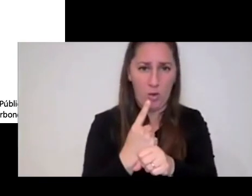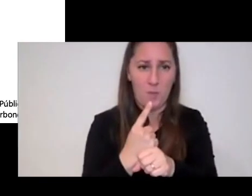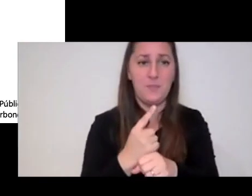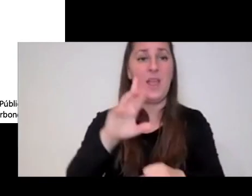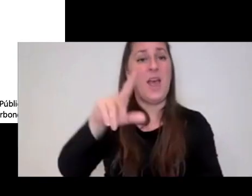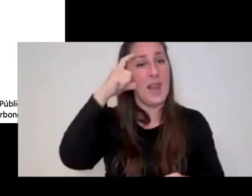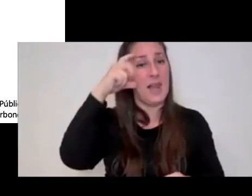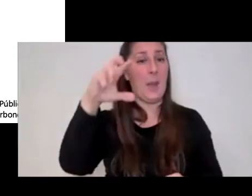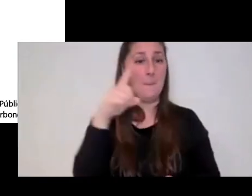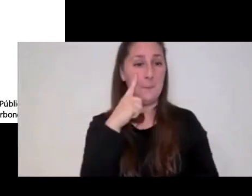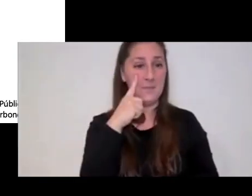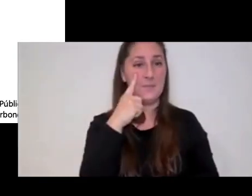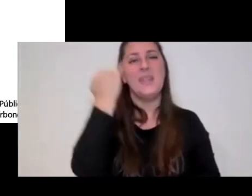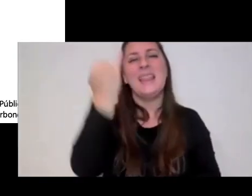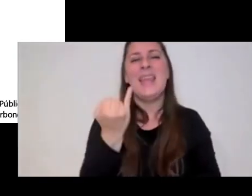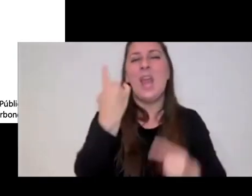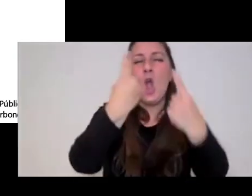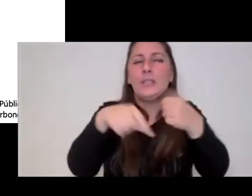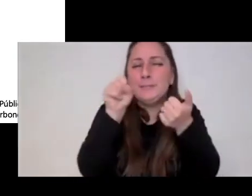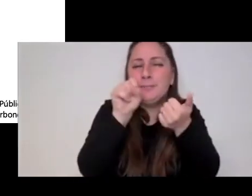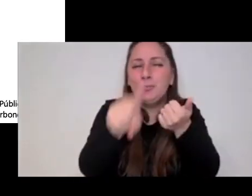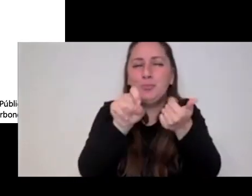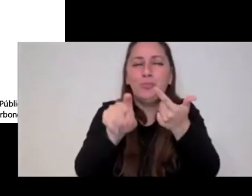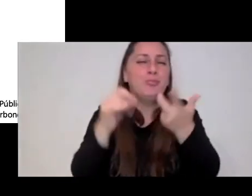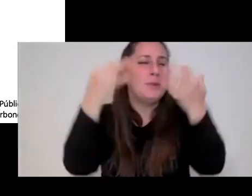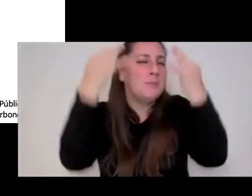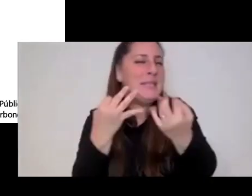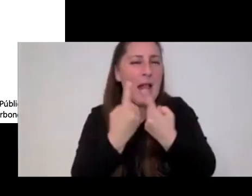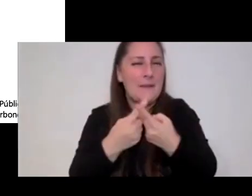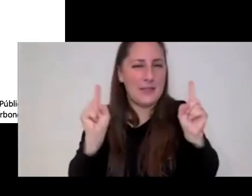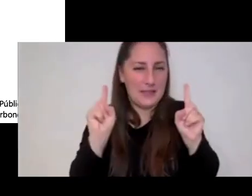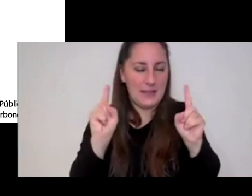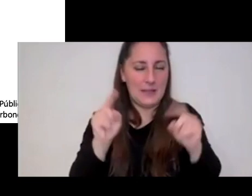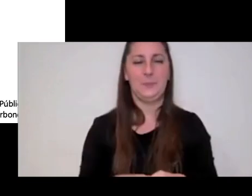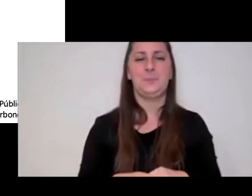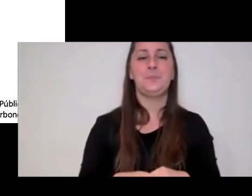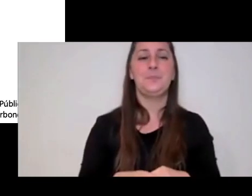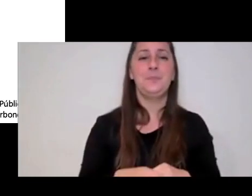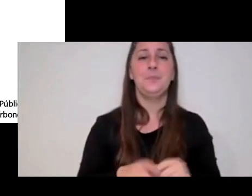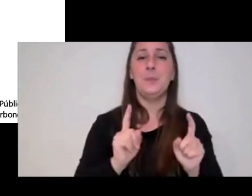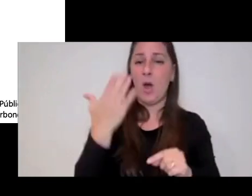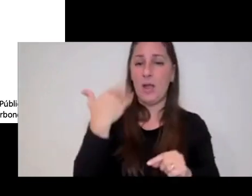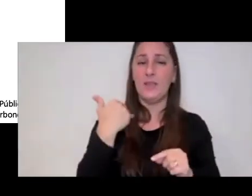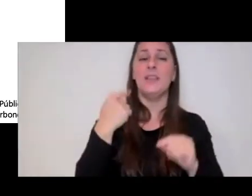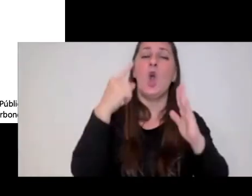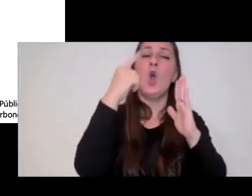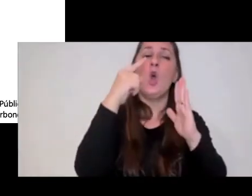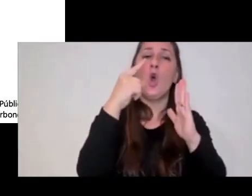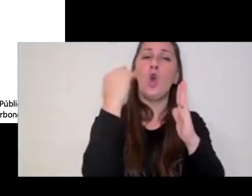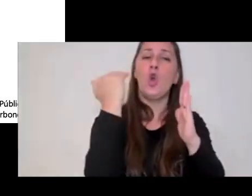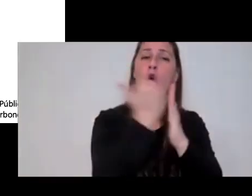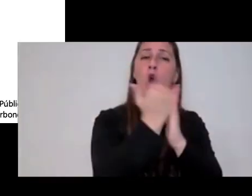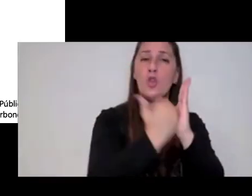tiene una particularidad que, básicamente, como dije antes, las condiciones de este registro